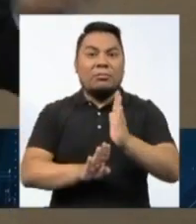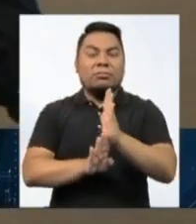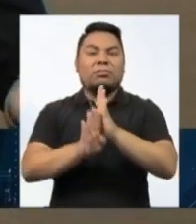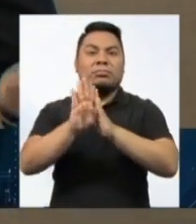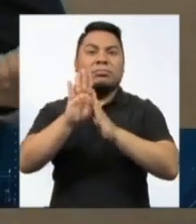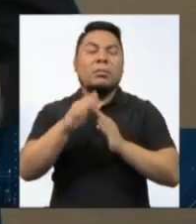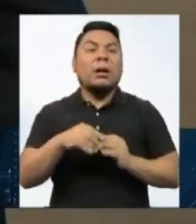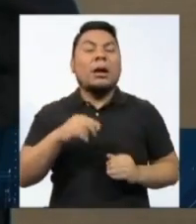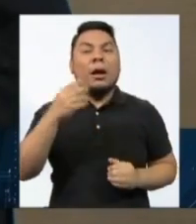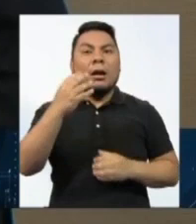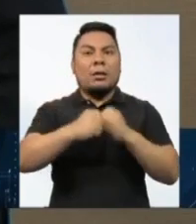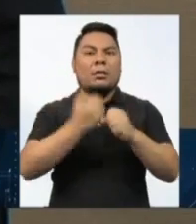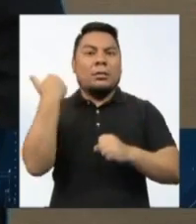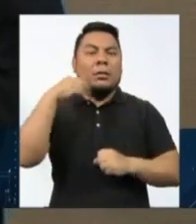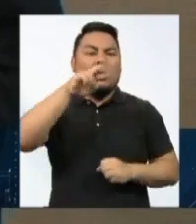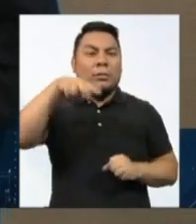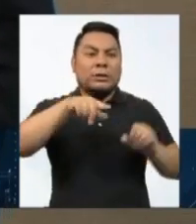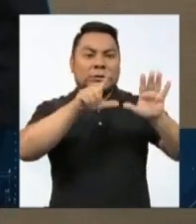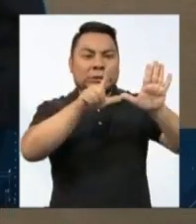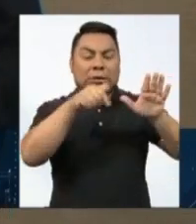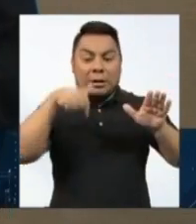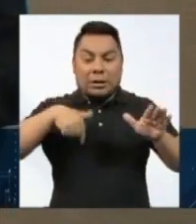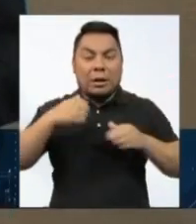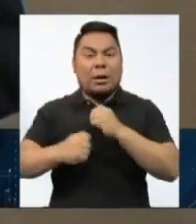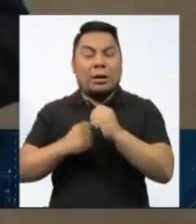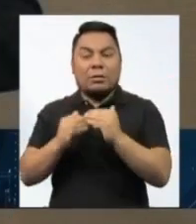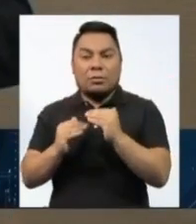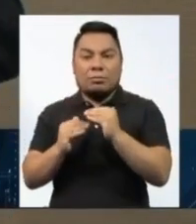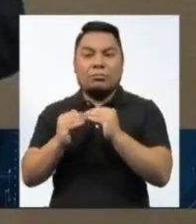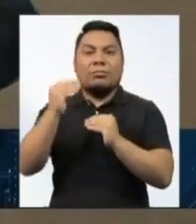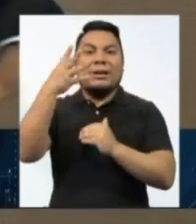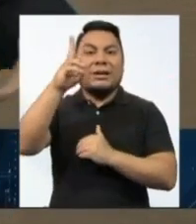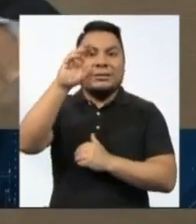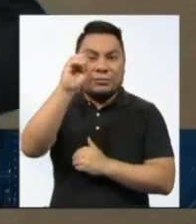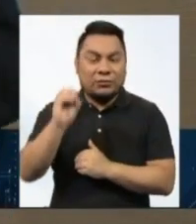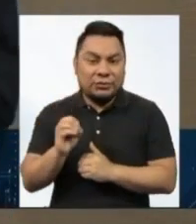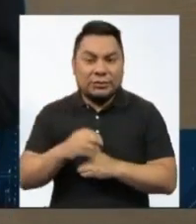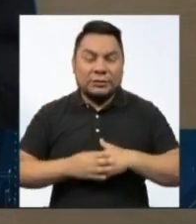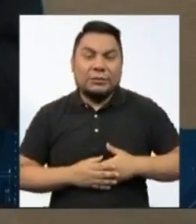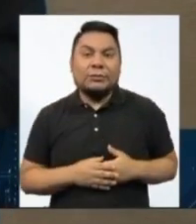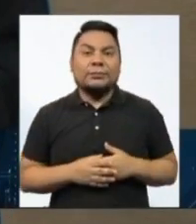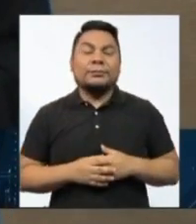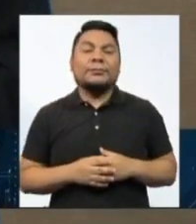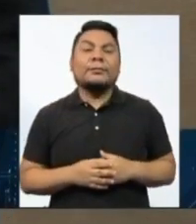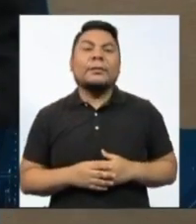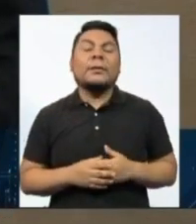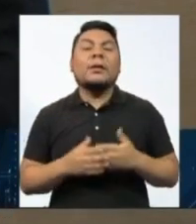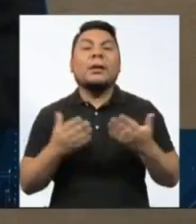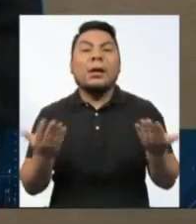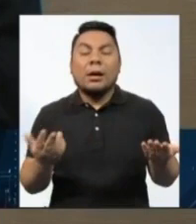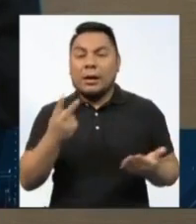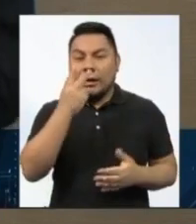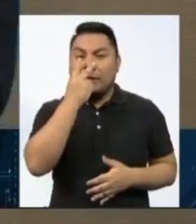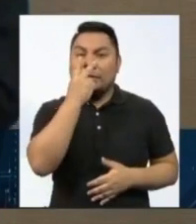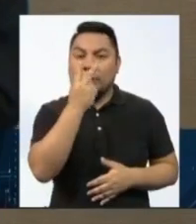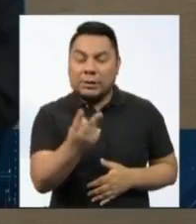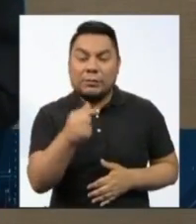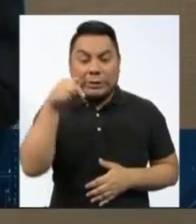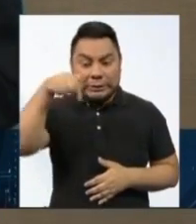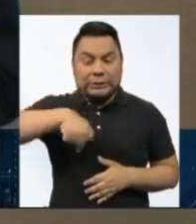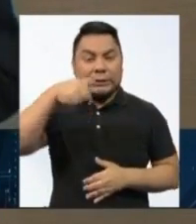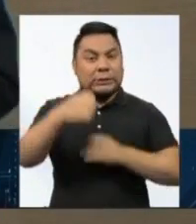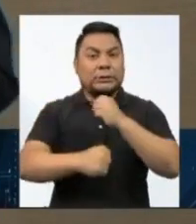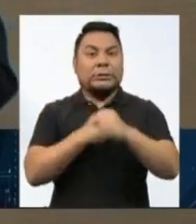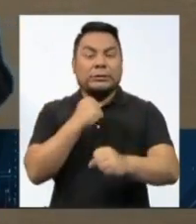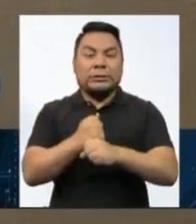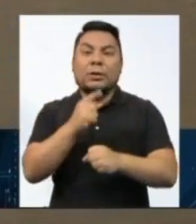al año 2017 en más del 16%, mucho más que los últimos 5 años. Si vemos de que en este año